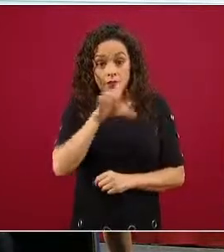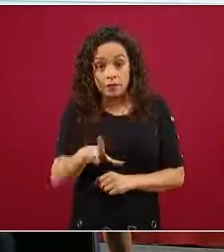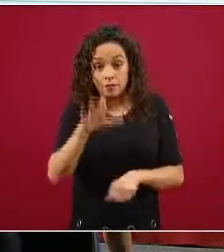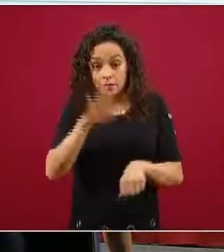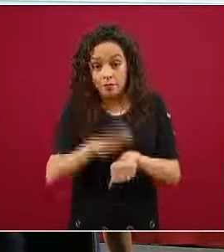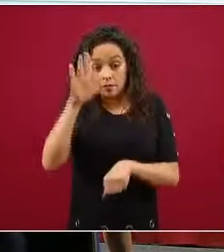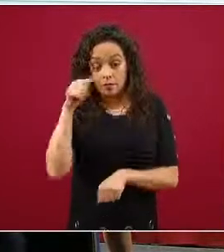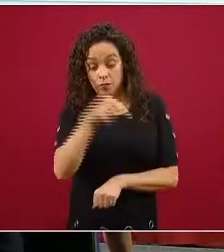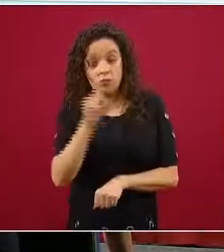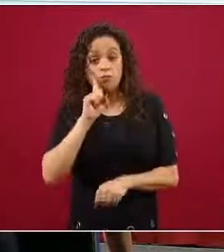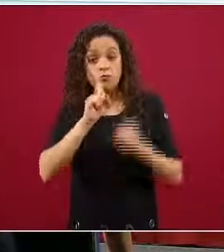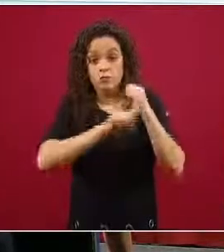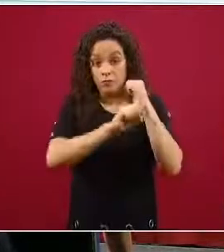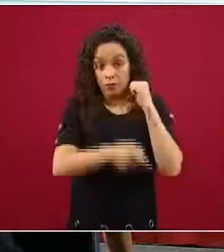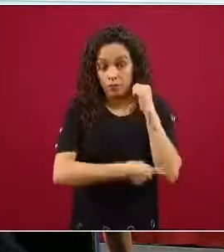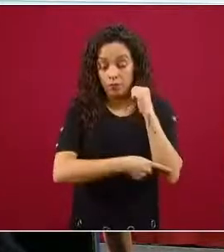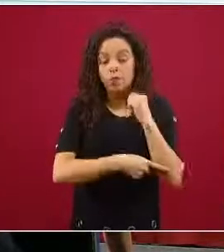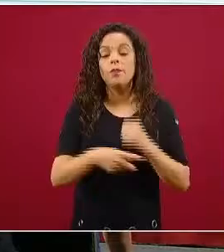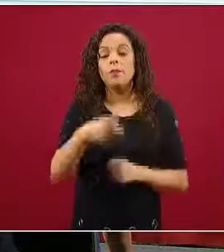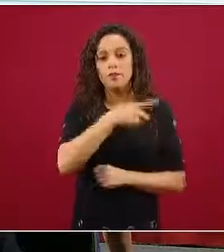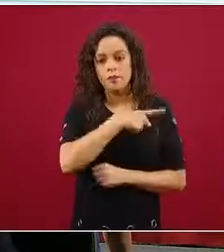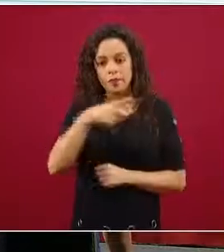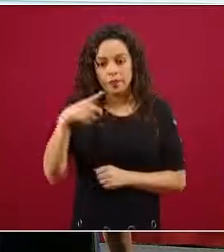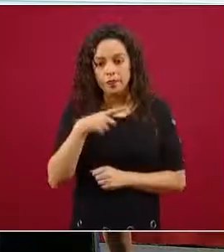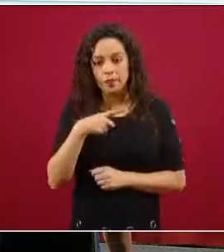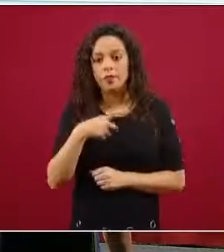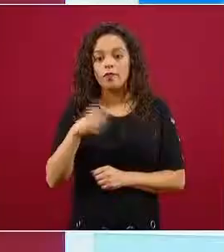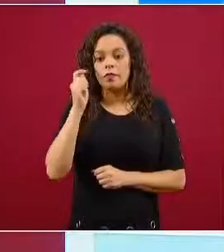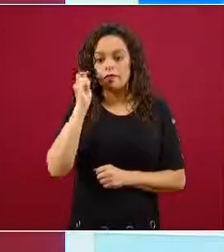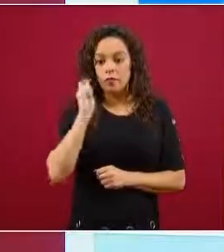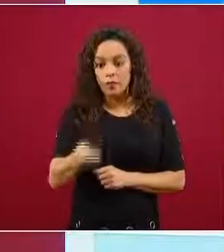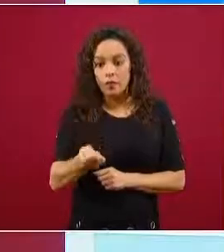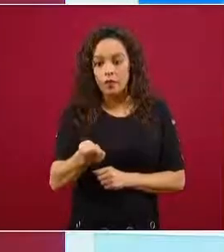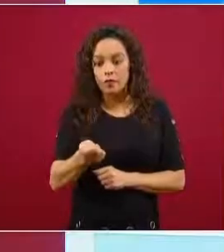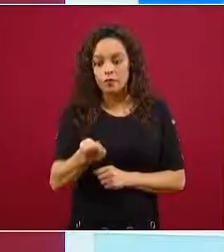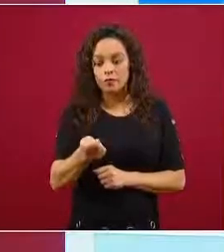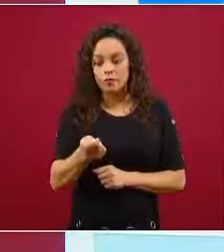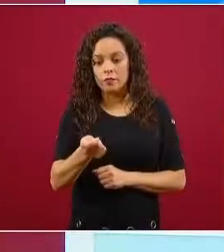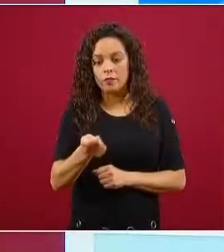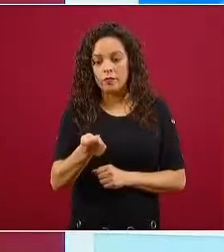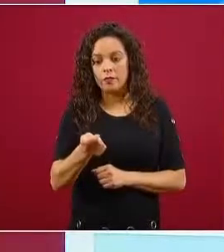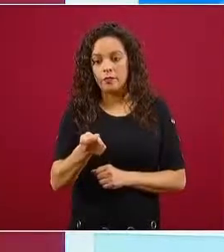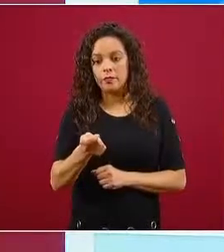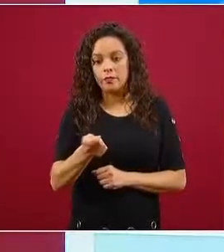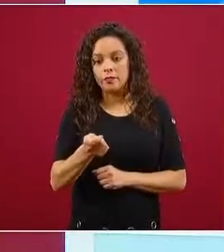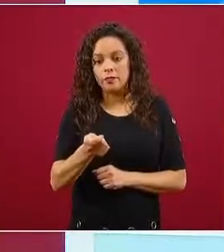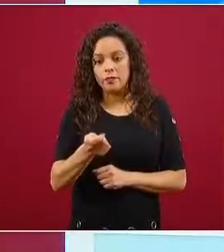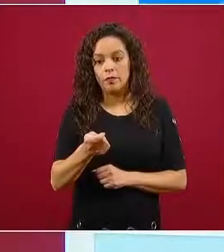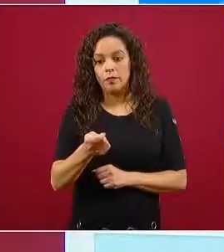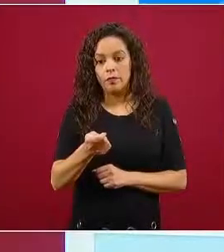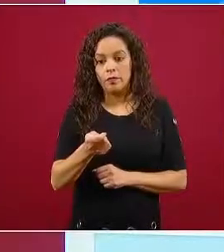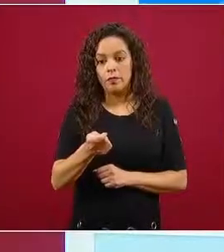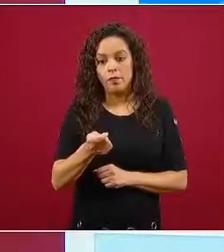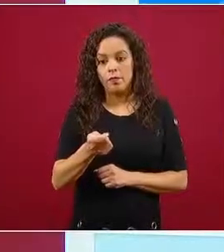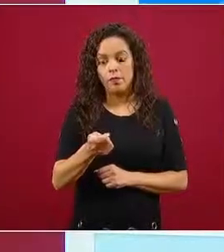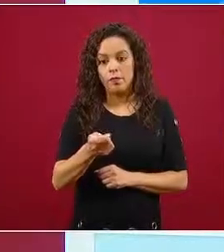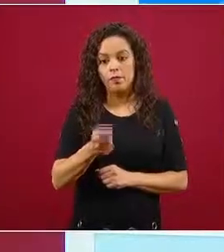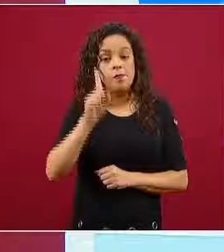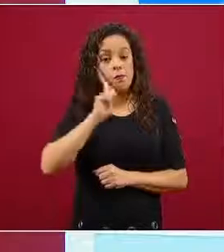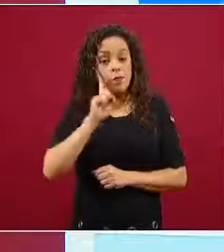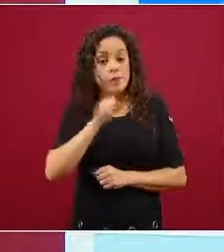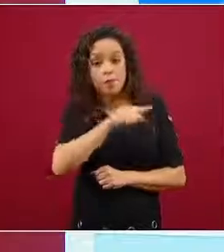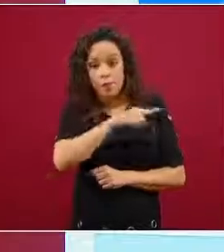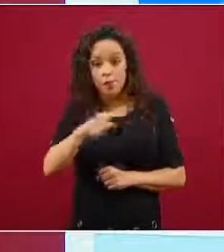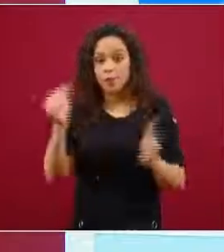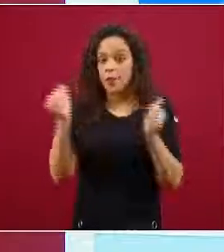embarazada, deben determinar una acción por parte de la mujer y por la red social que la acompaña para que busque